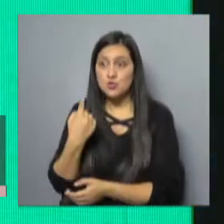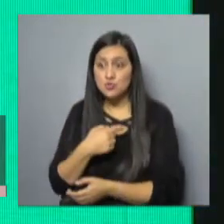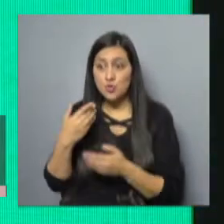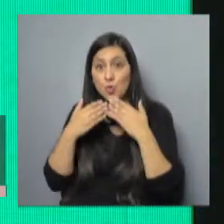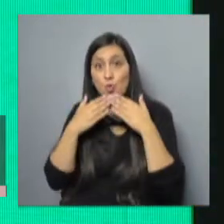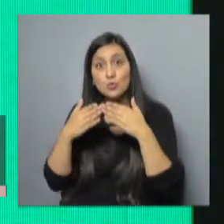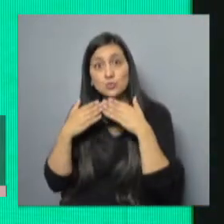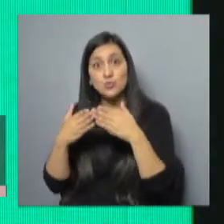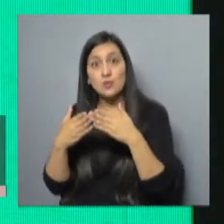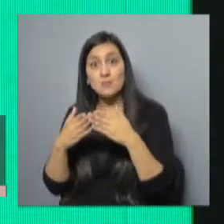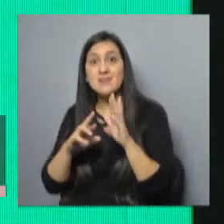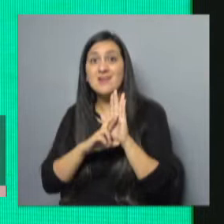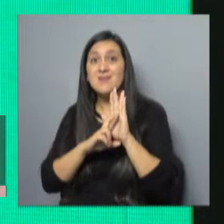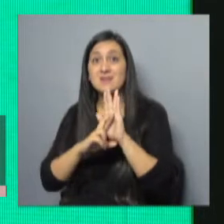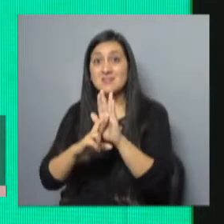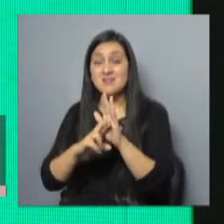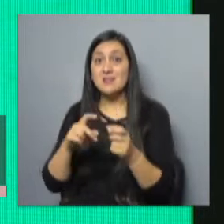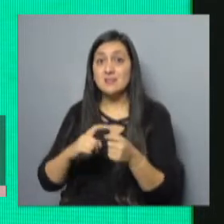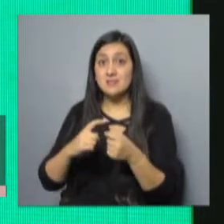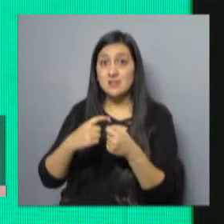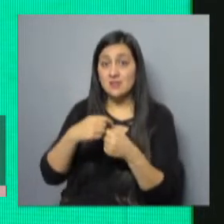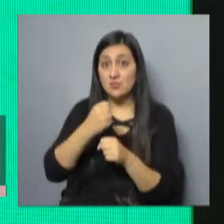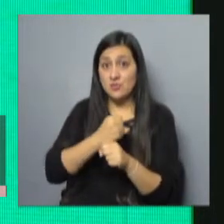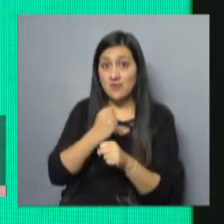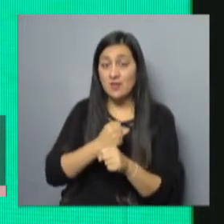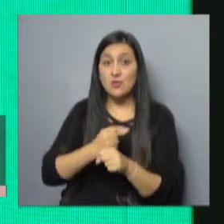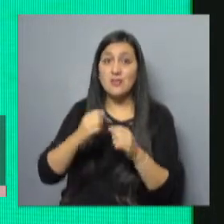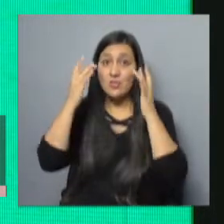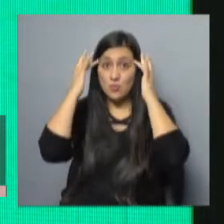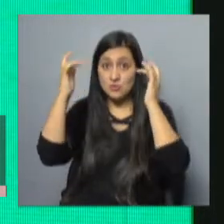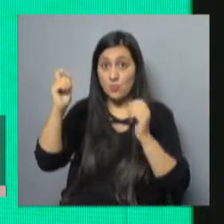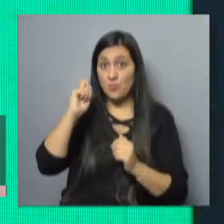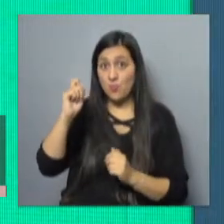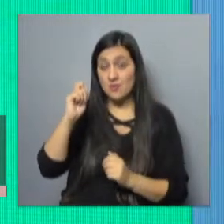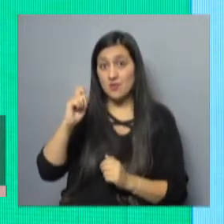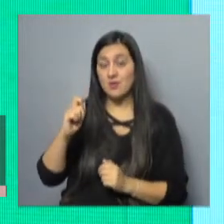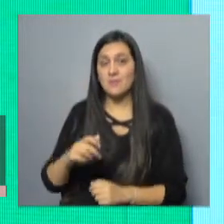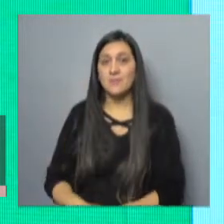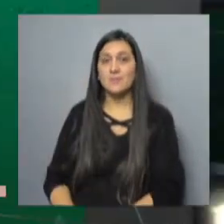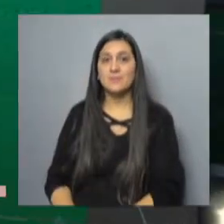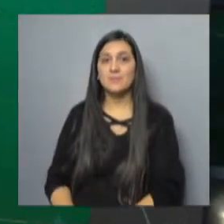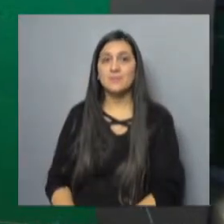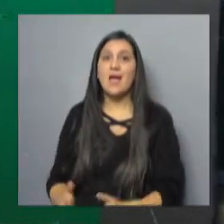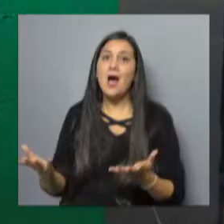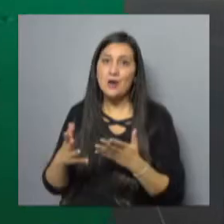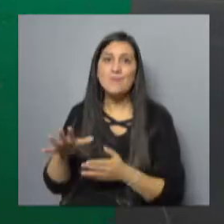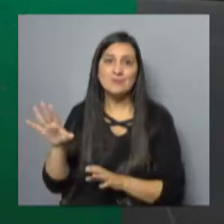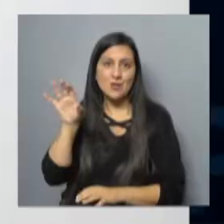a el representante en el sindicato de trabajadores de la educación pública a nivel privado lo escuchamos invitó